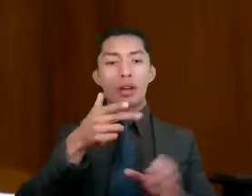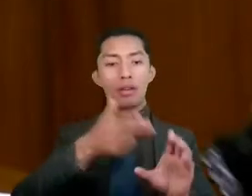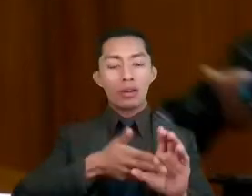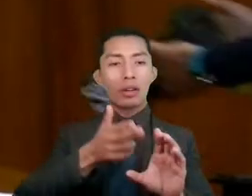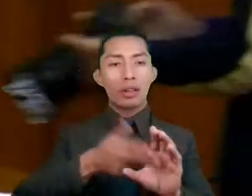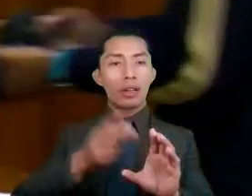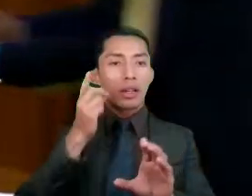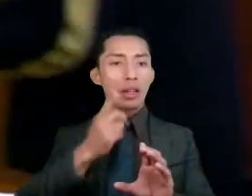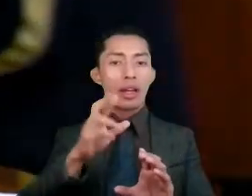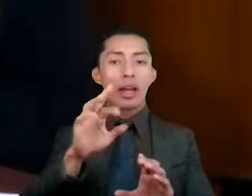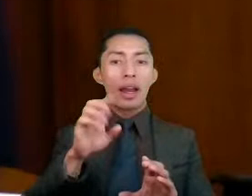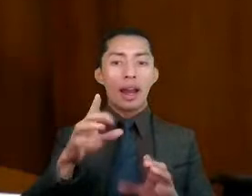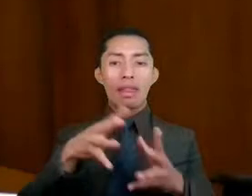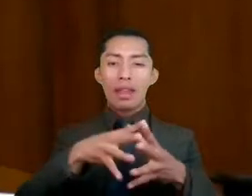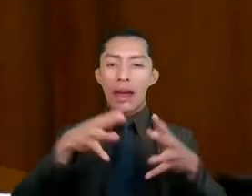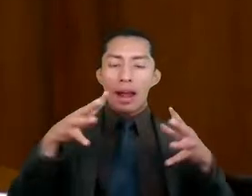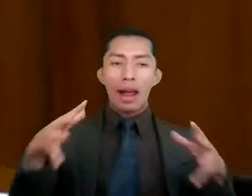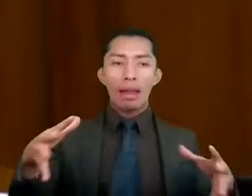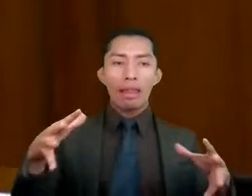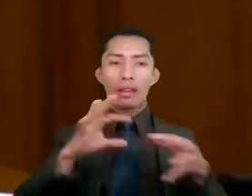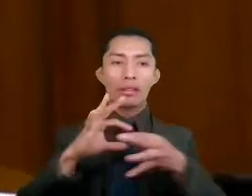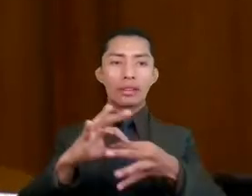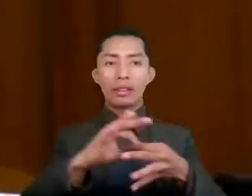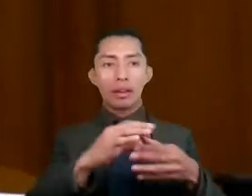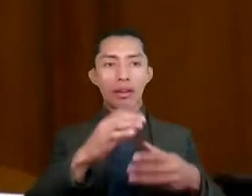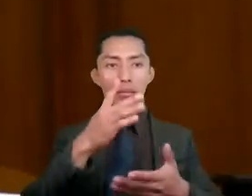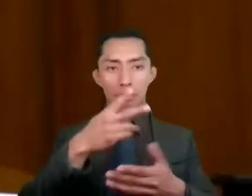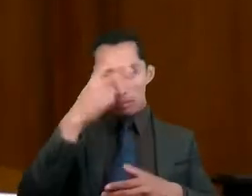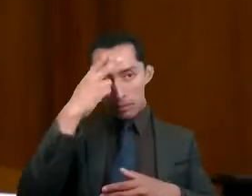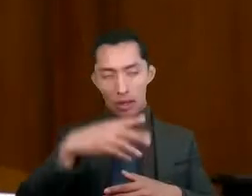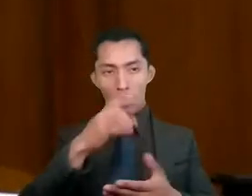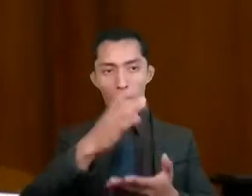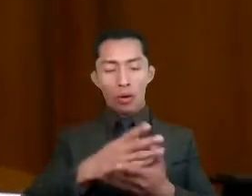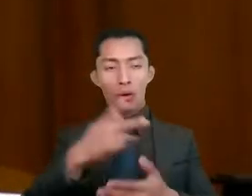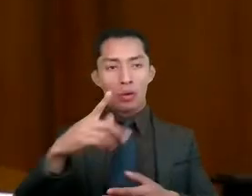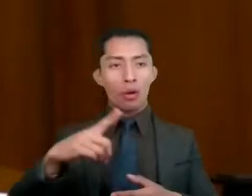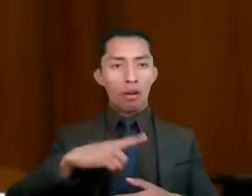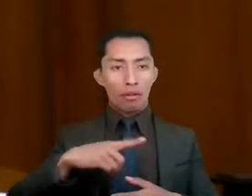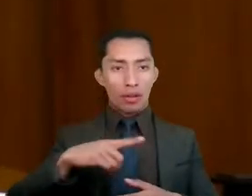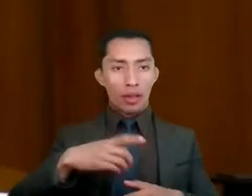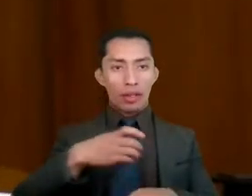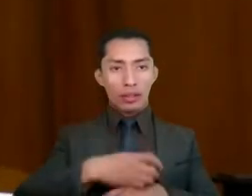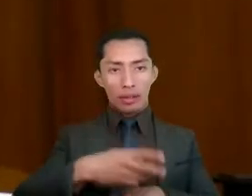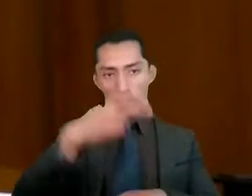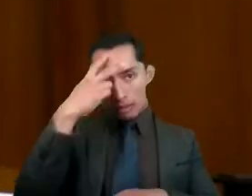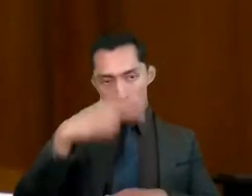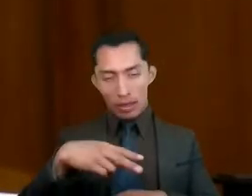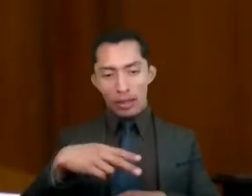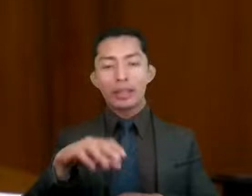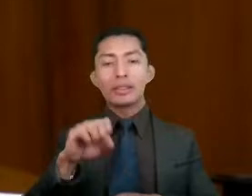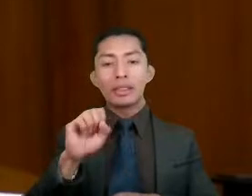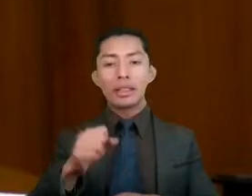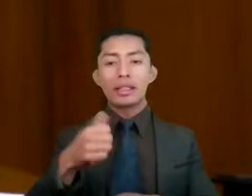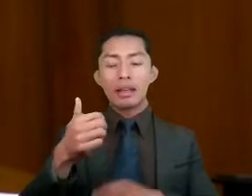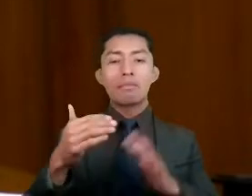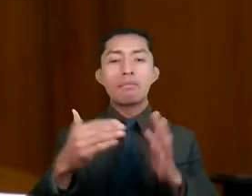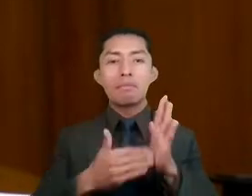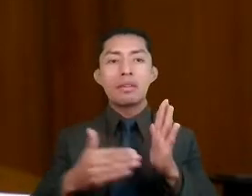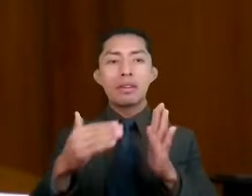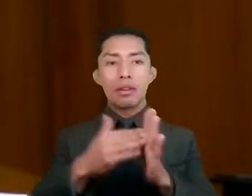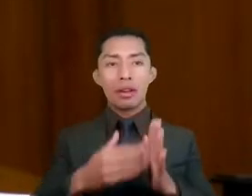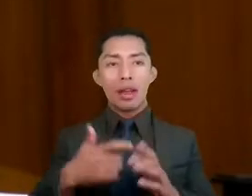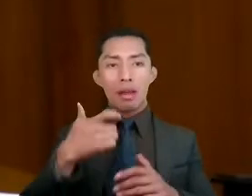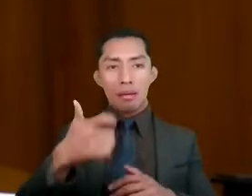red más grande del país, la única sostenida por el gobierno estatal, con una inversión anual de 66 millones de pesos